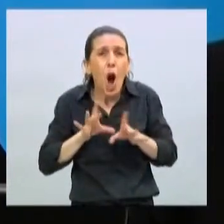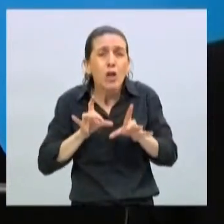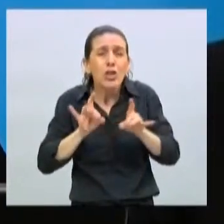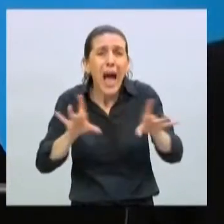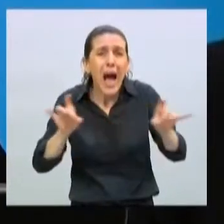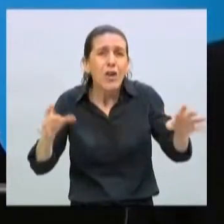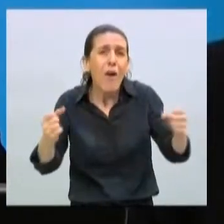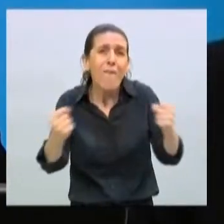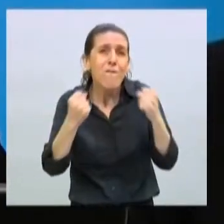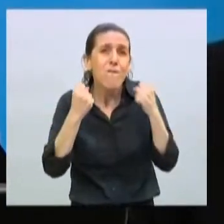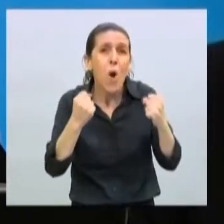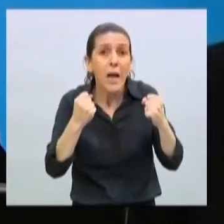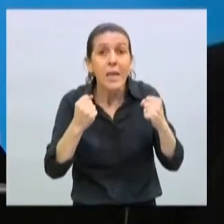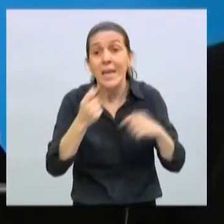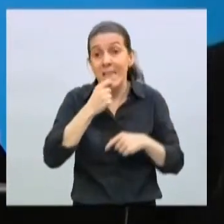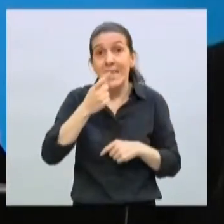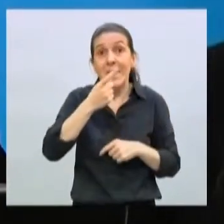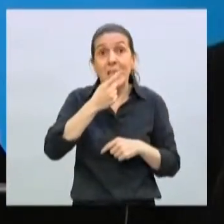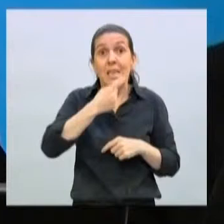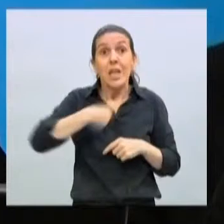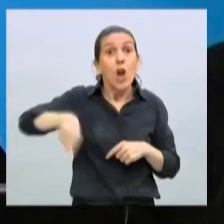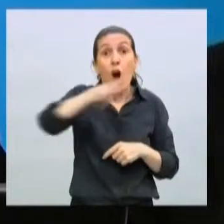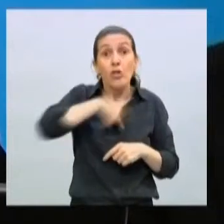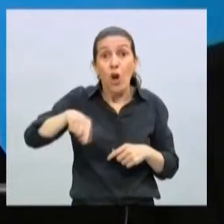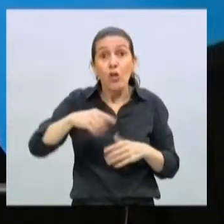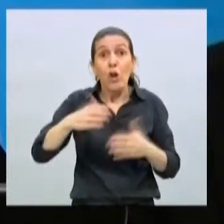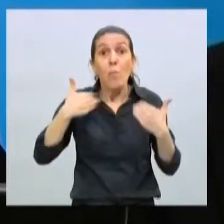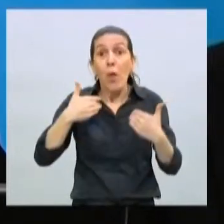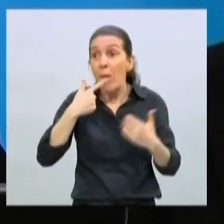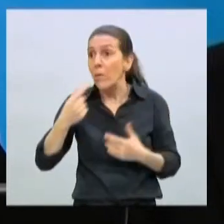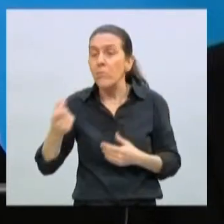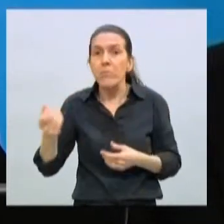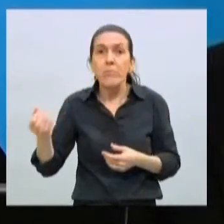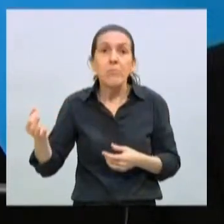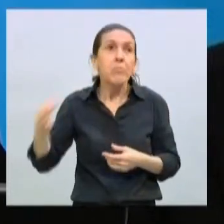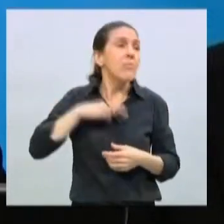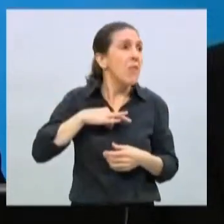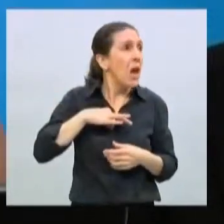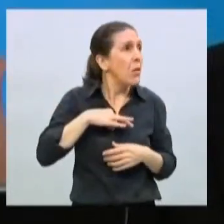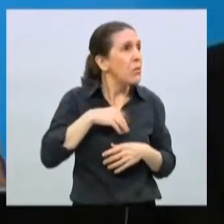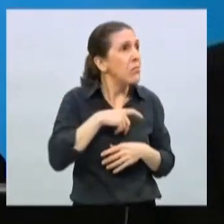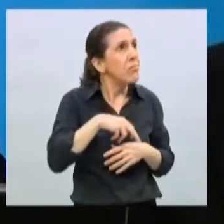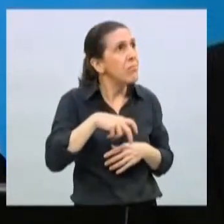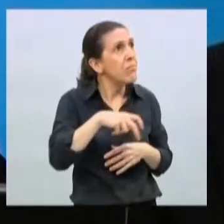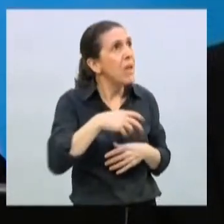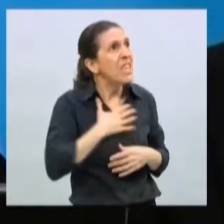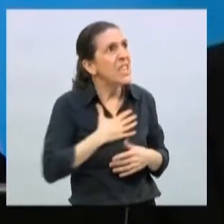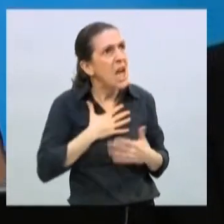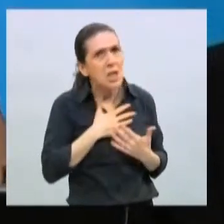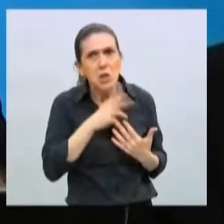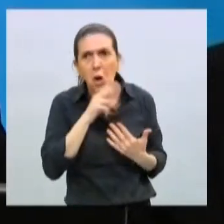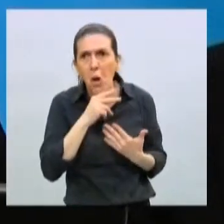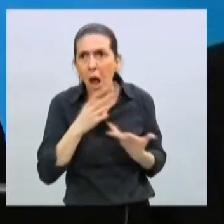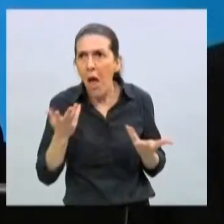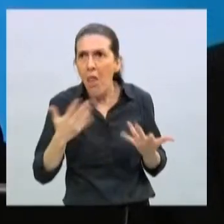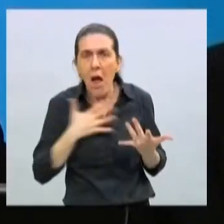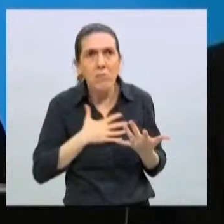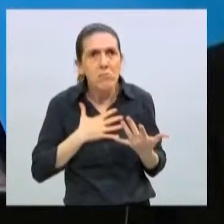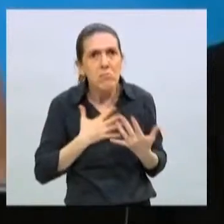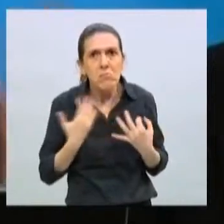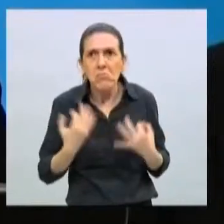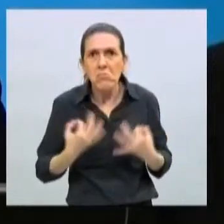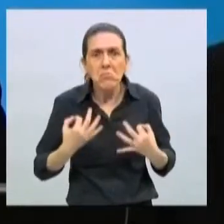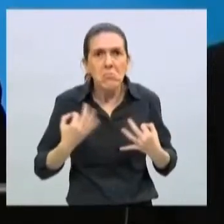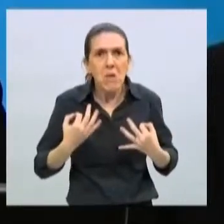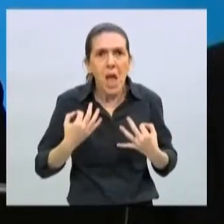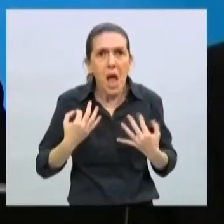enorme que nosotros podemos convertirnos en transmisores del daño aún sin tener síntomas y